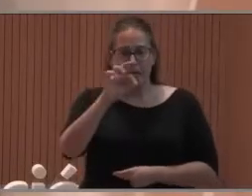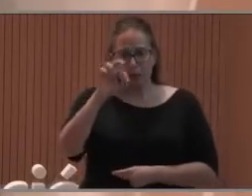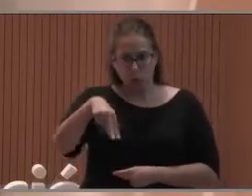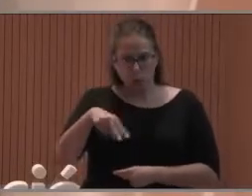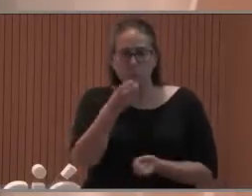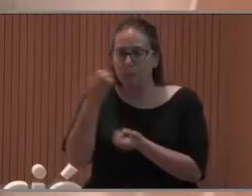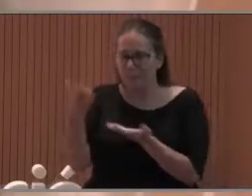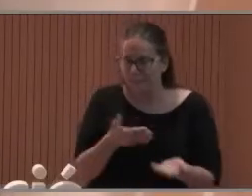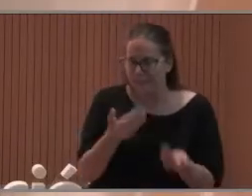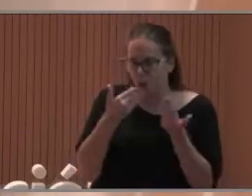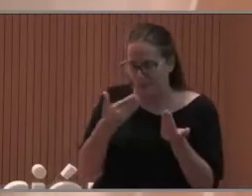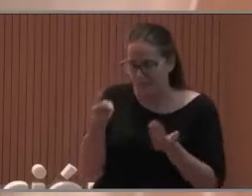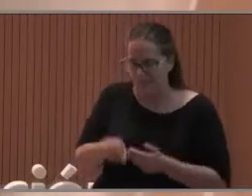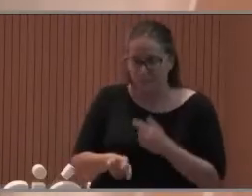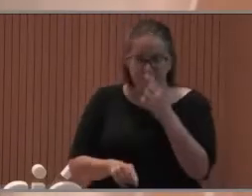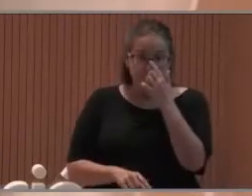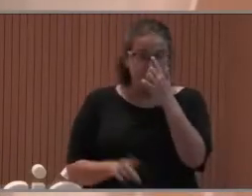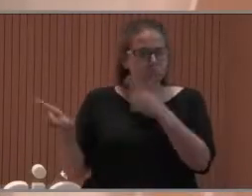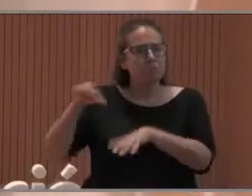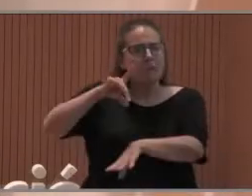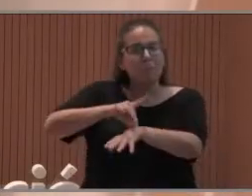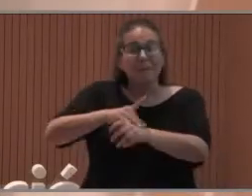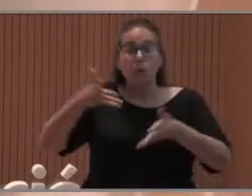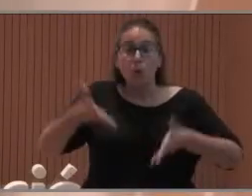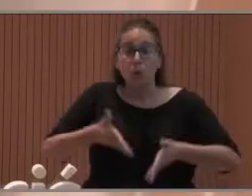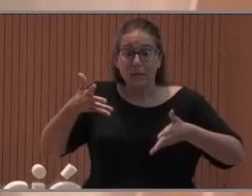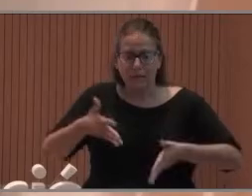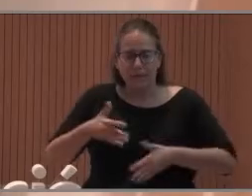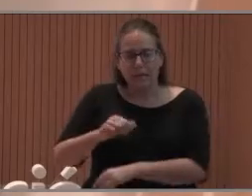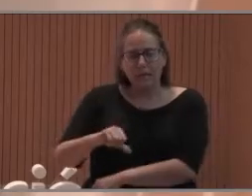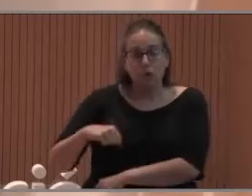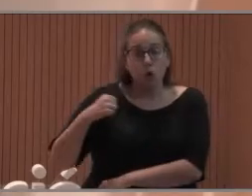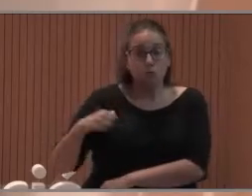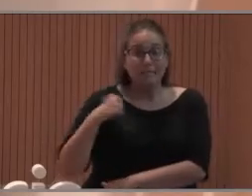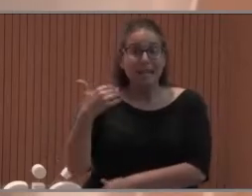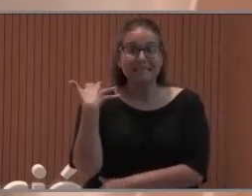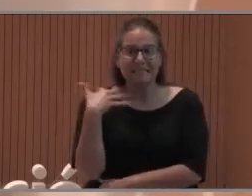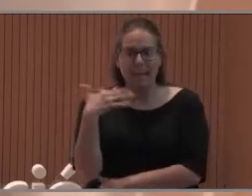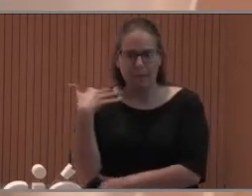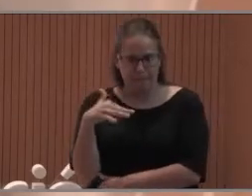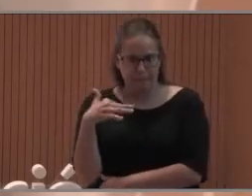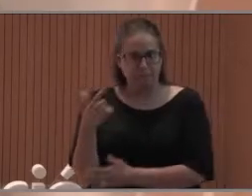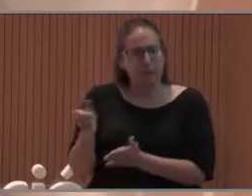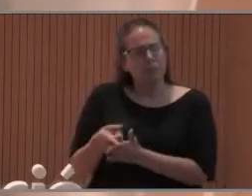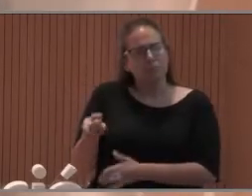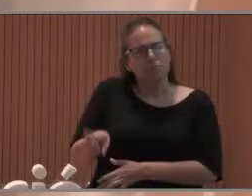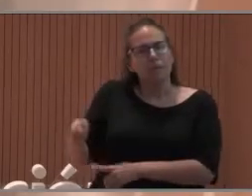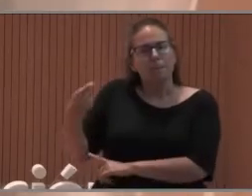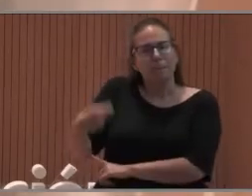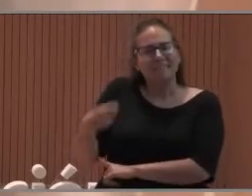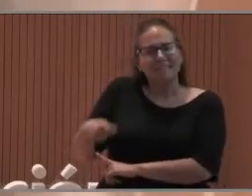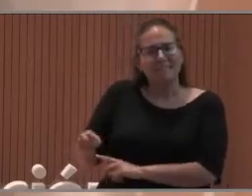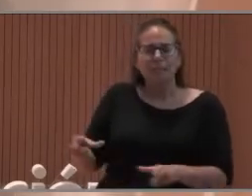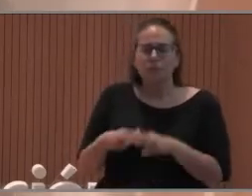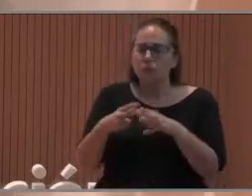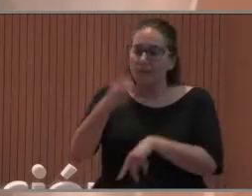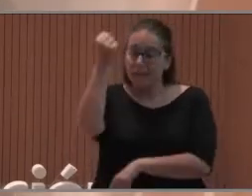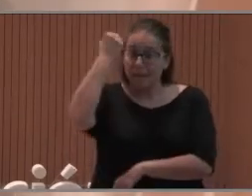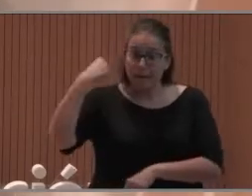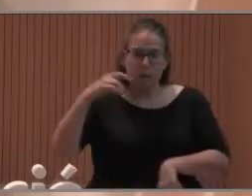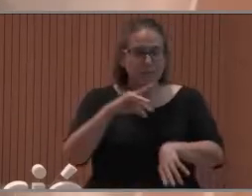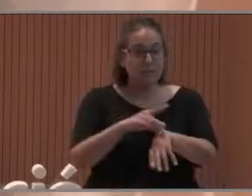vosotros. Bueno, pues él es médico de urgencias del Hospital Universitario Miguel Servet. Además es presidente de la Sociedad Aragonesa de Medicina